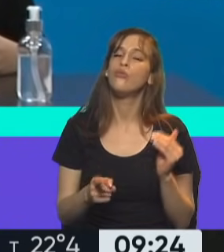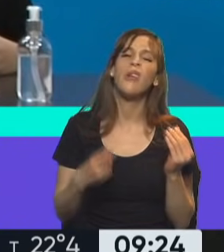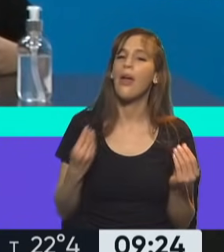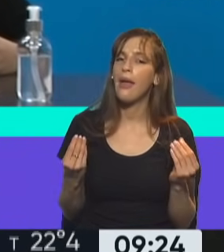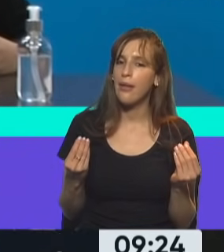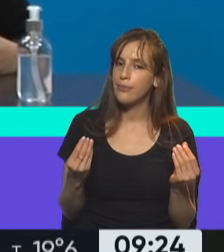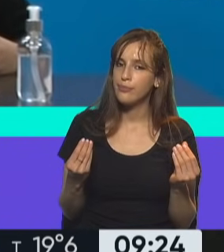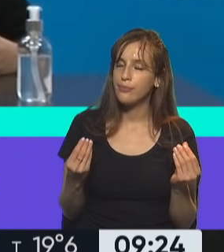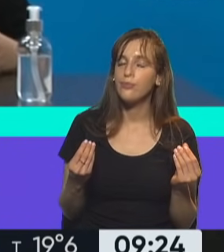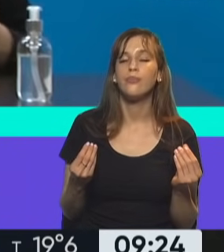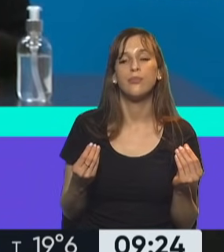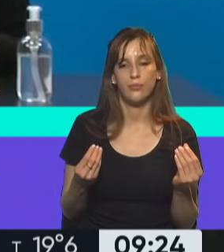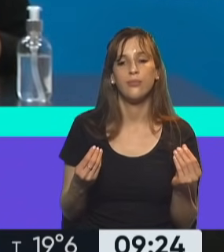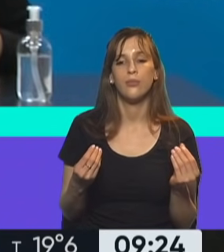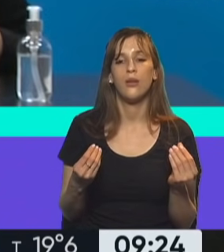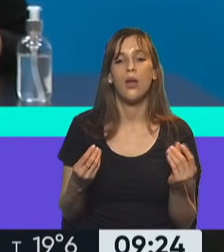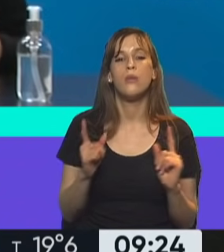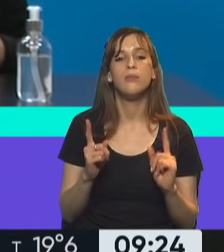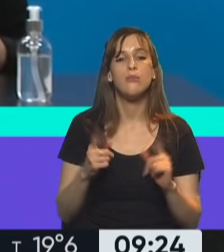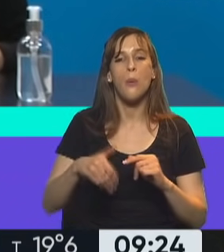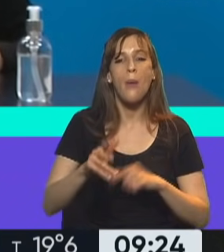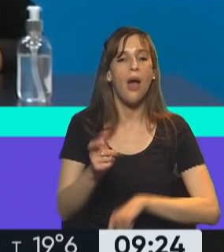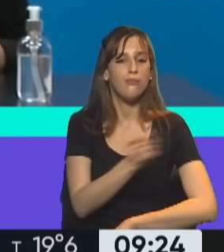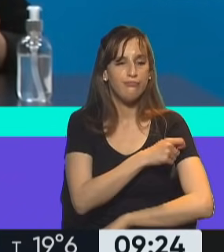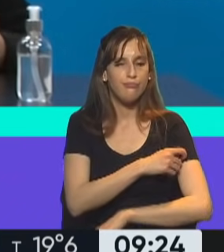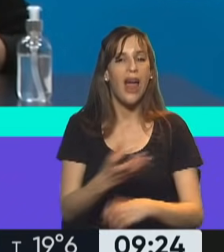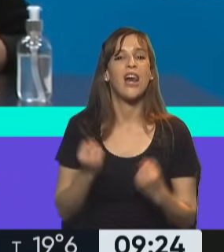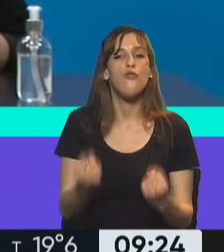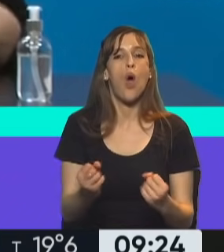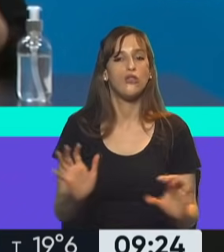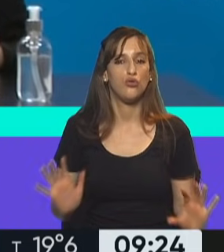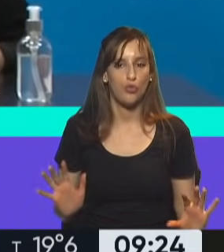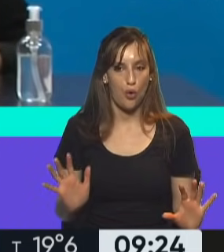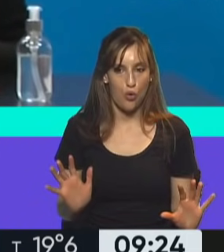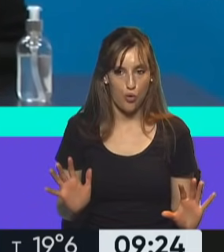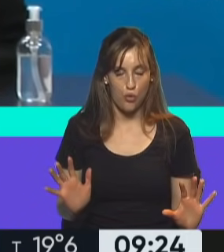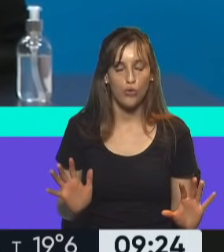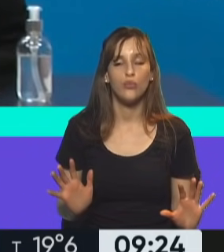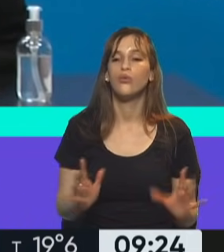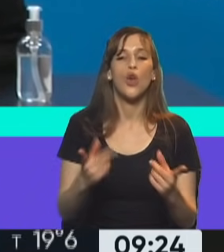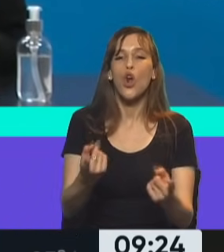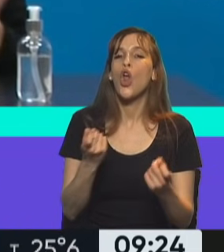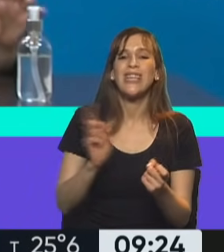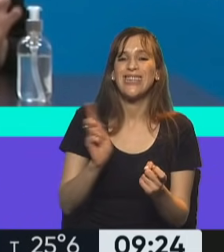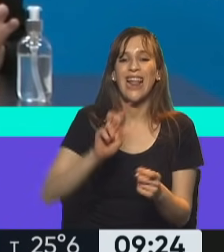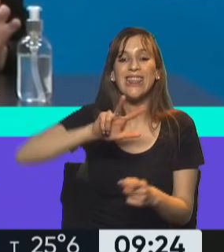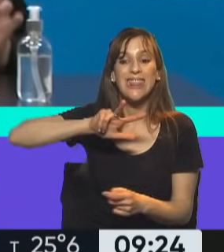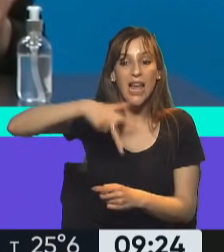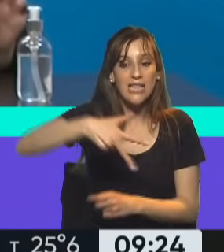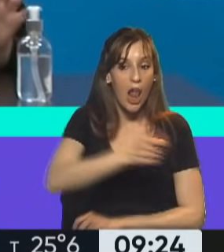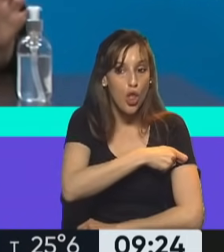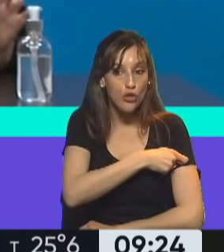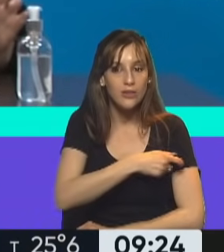ser parte de los refuerzos en la forma escalonada cuando corresponda, pero no necesitan una tercera dosis. Y ahí